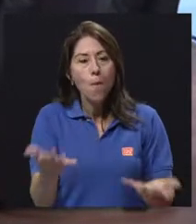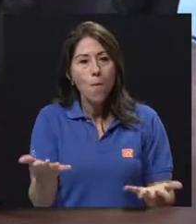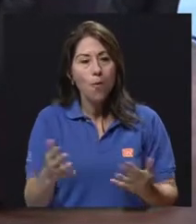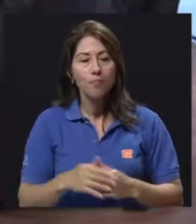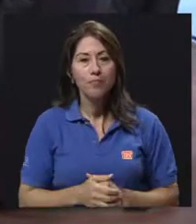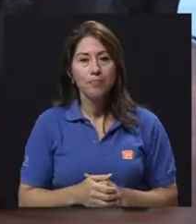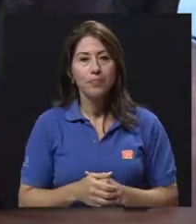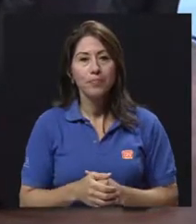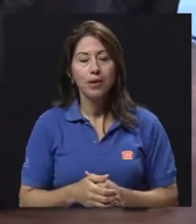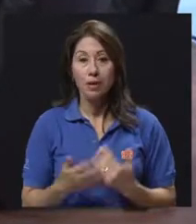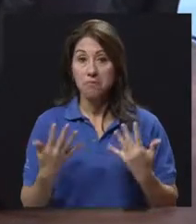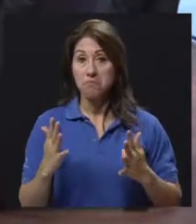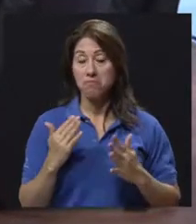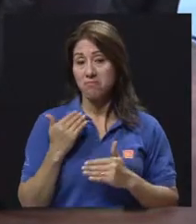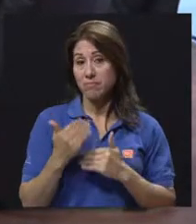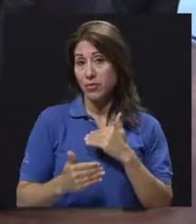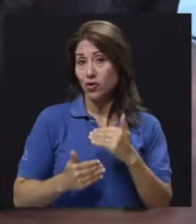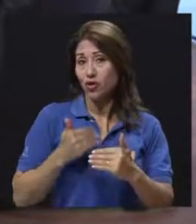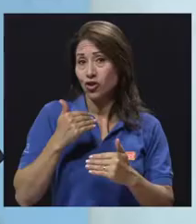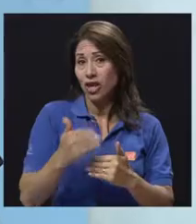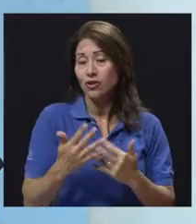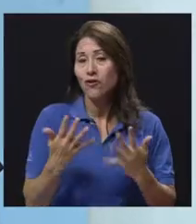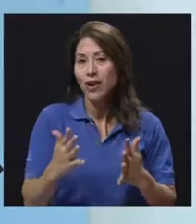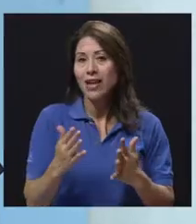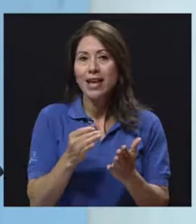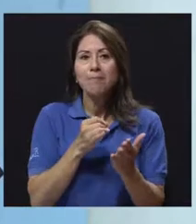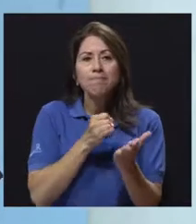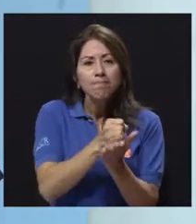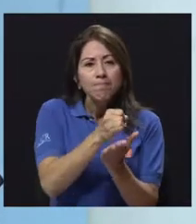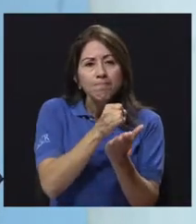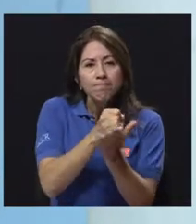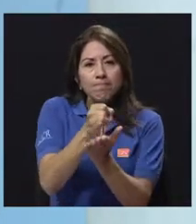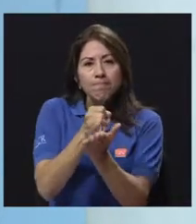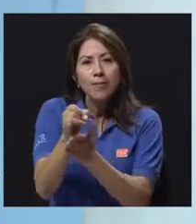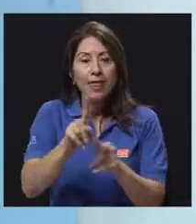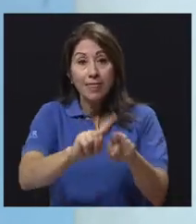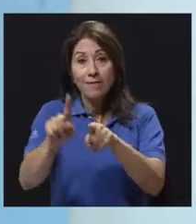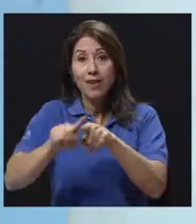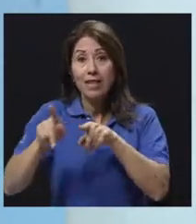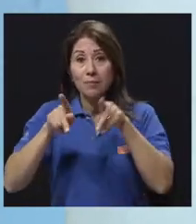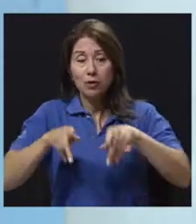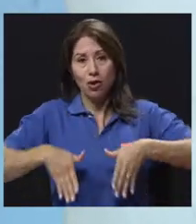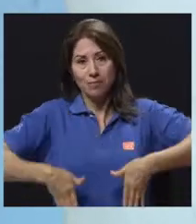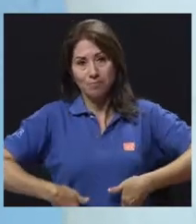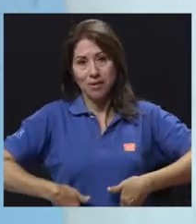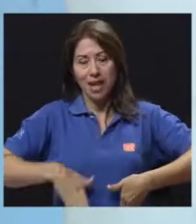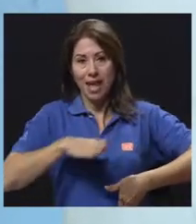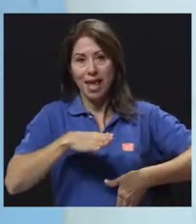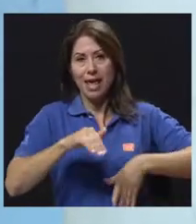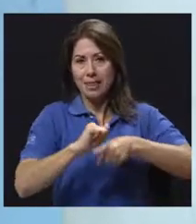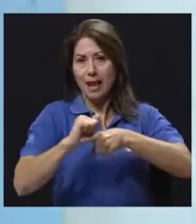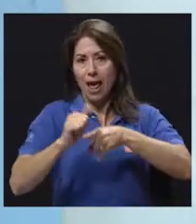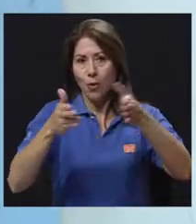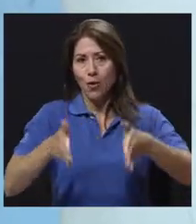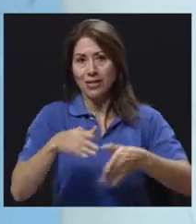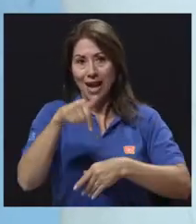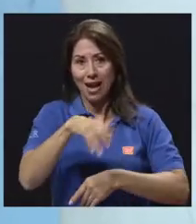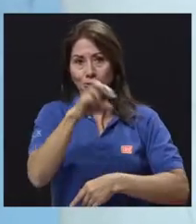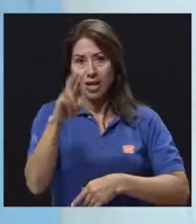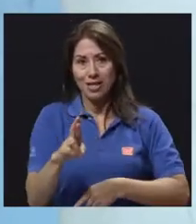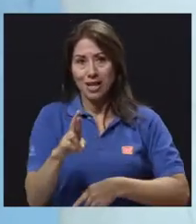Bueno, el proceso fue, hicimos una investigación con diferentes entrenadores acá en Costa Rica. Entonces ellos nos aconsejaron,